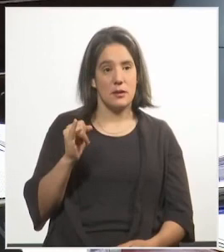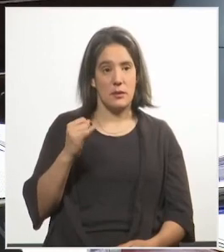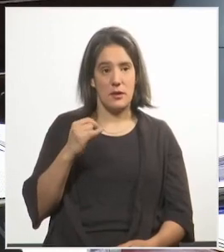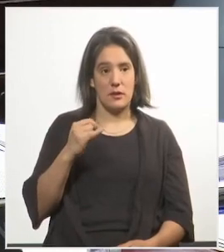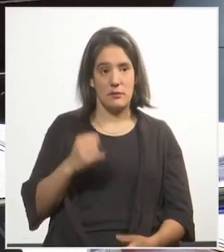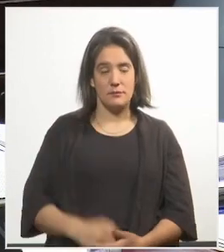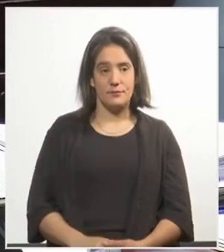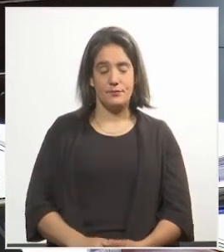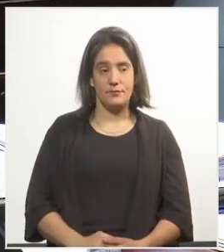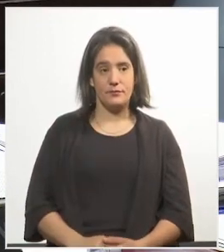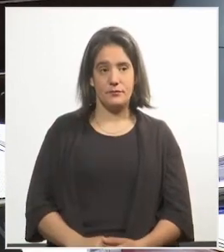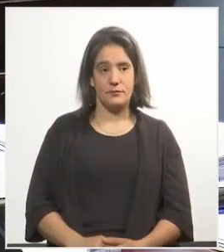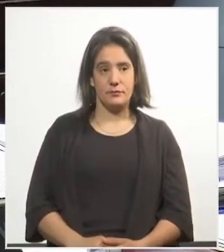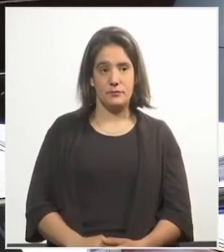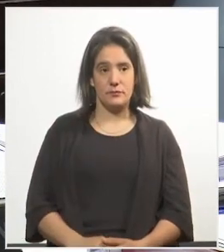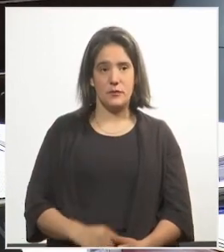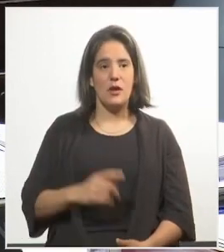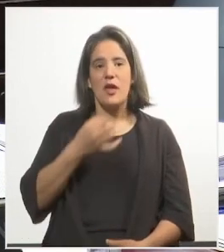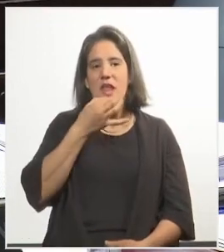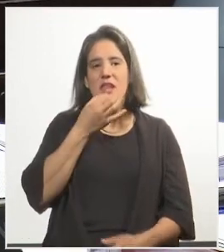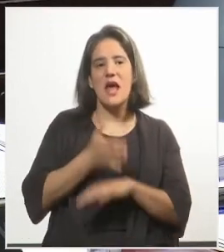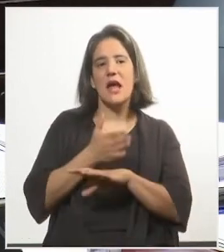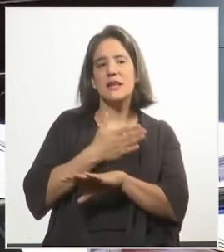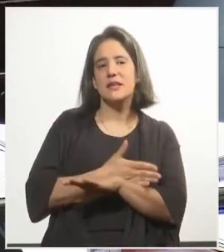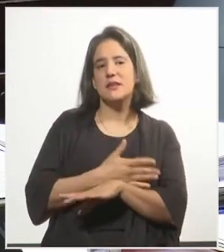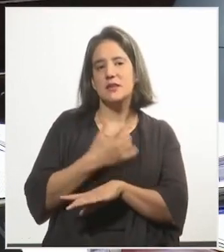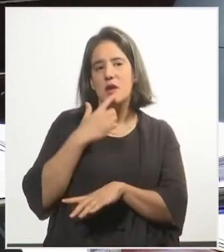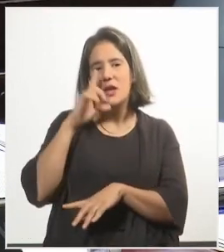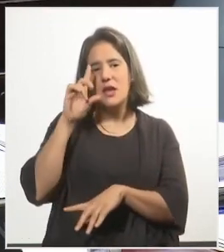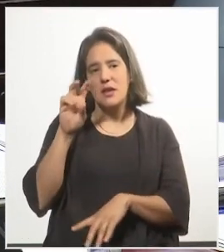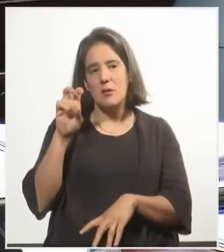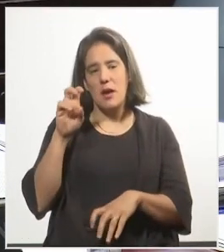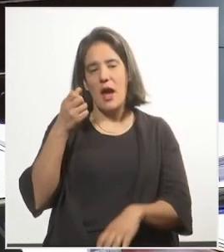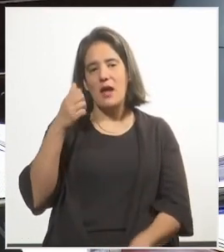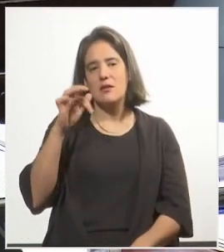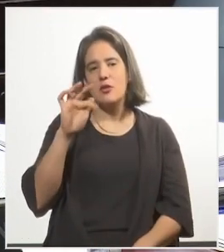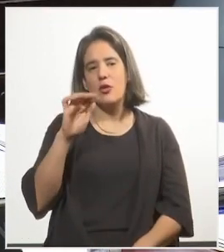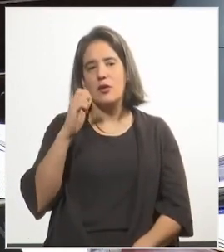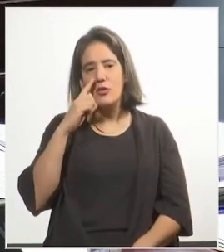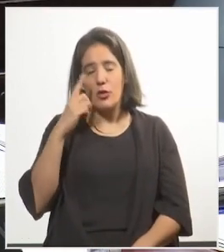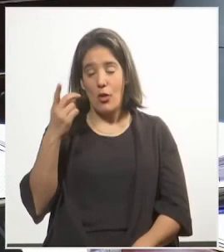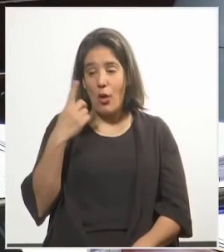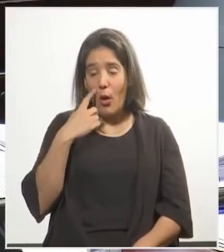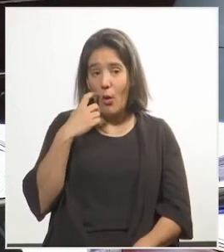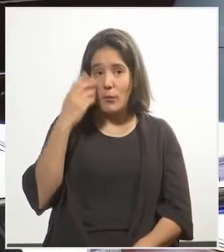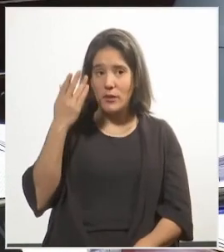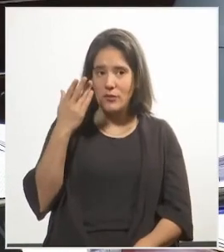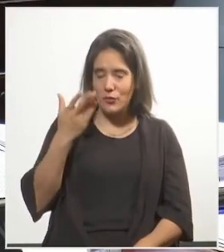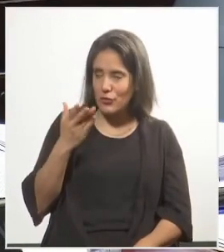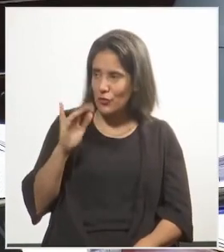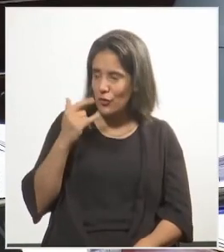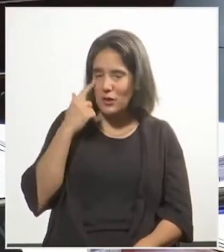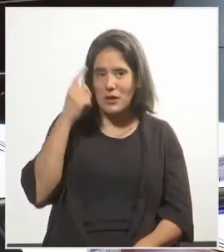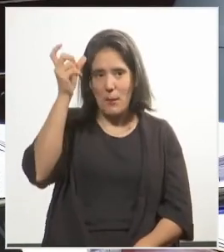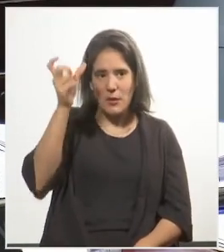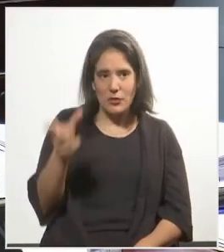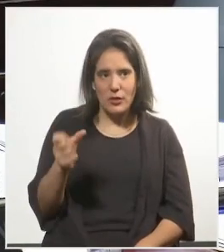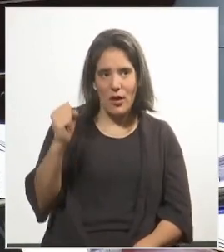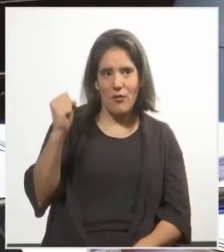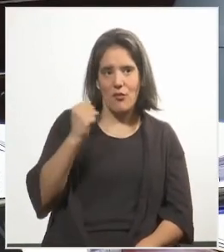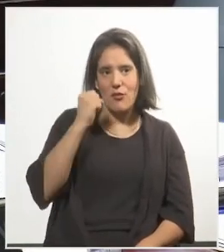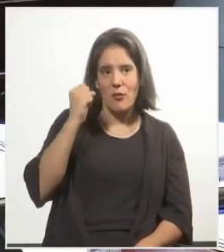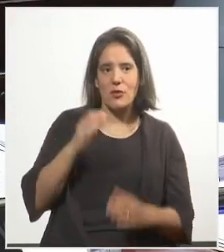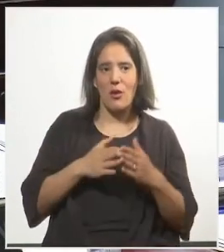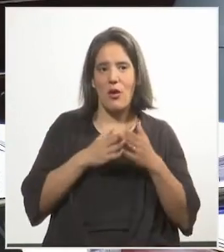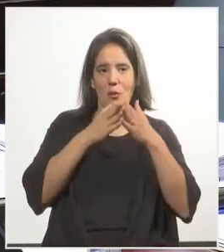yo hoy decía respecto a Astori. Son parte de esa tripulación, de ese barco que es